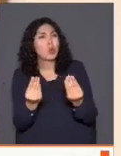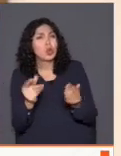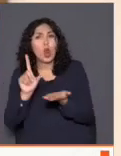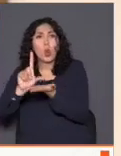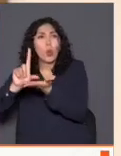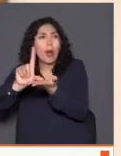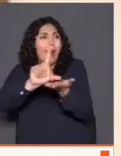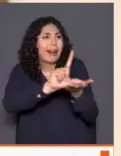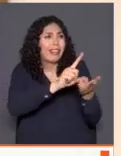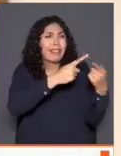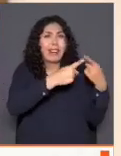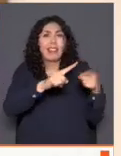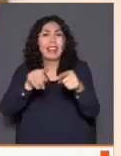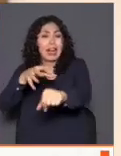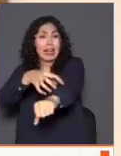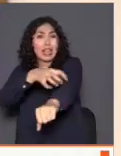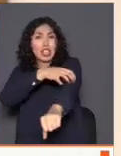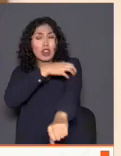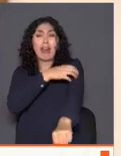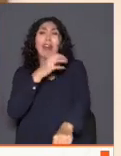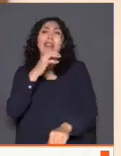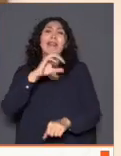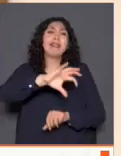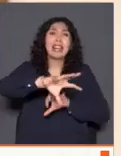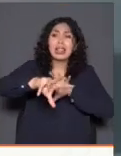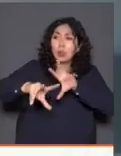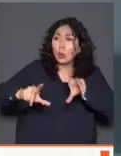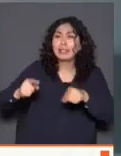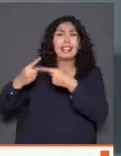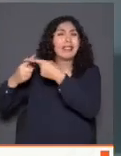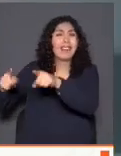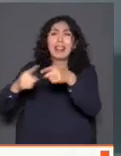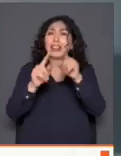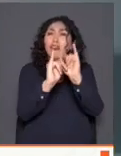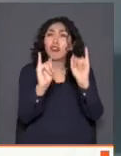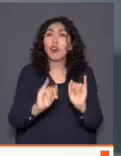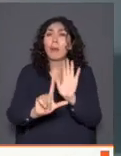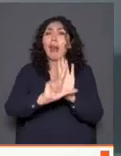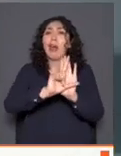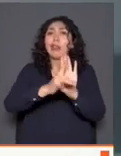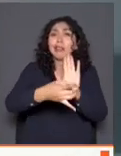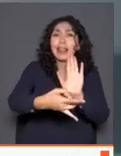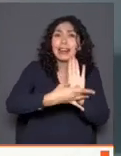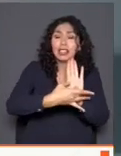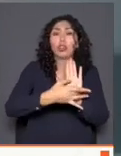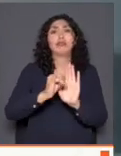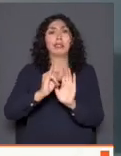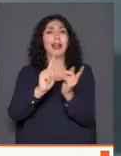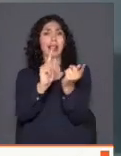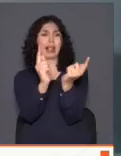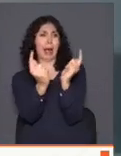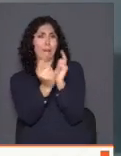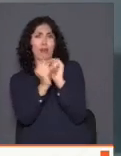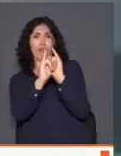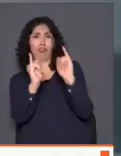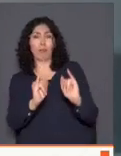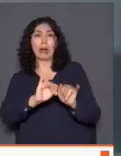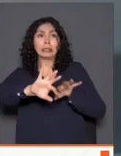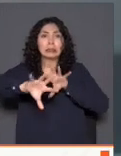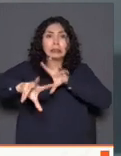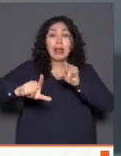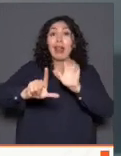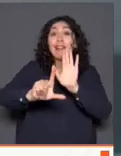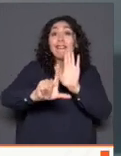en distintas regiones y con distintos tipos de delitos. Los cambios en las dinámicas delictuales y el incremento de delitos que pudieran